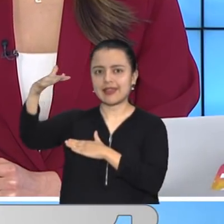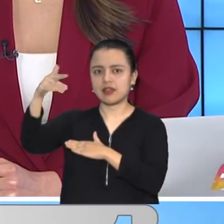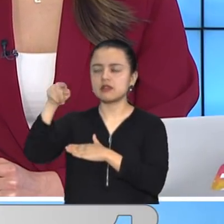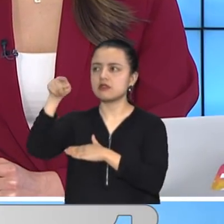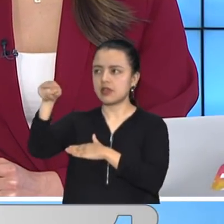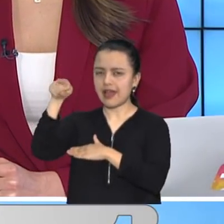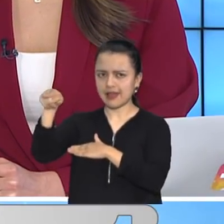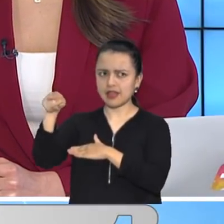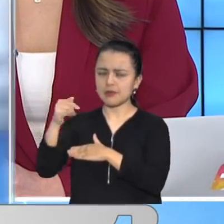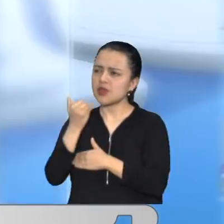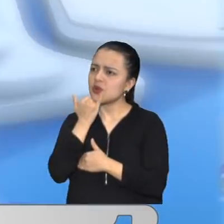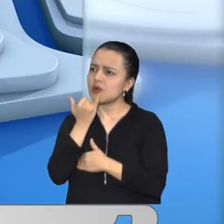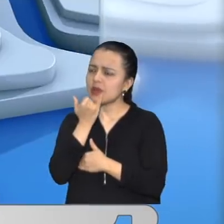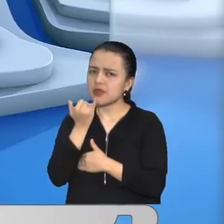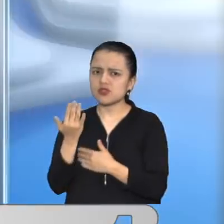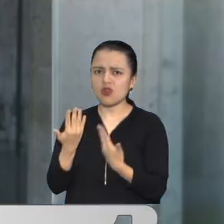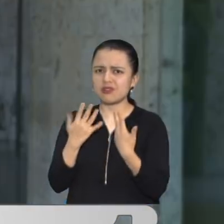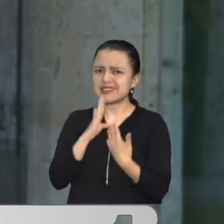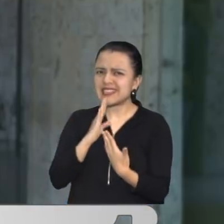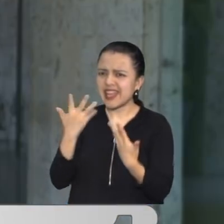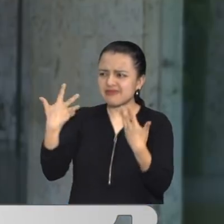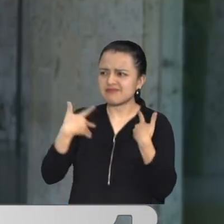Buenas tardes.